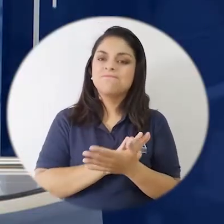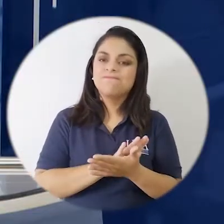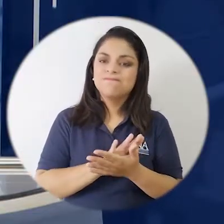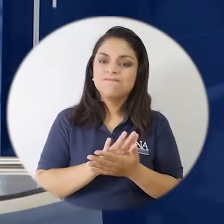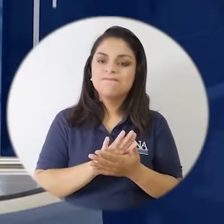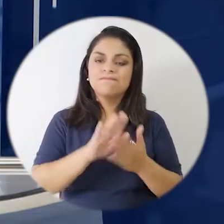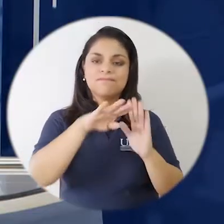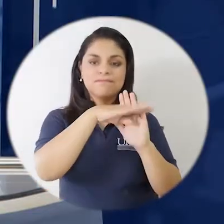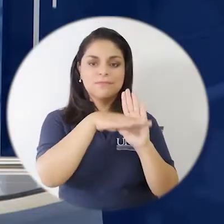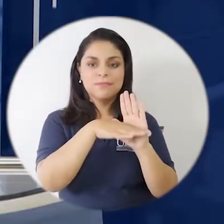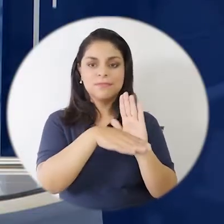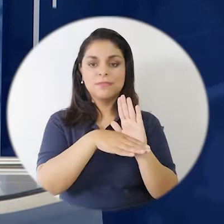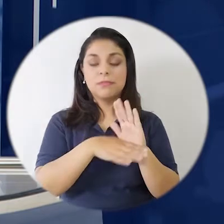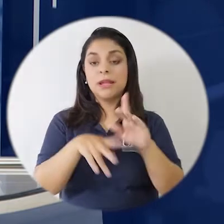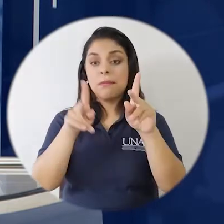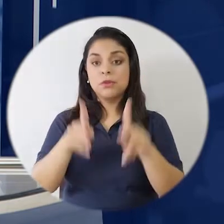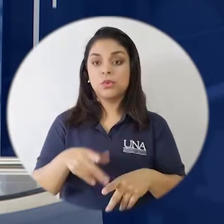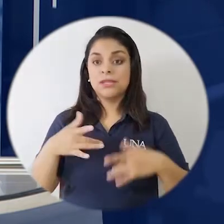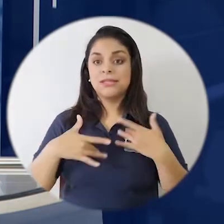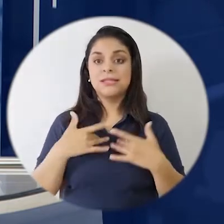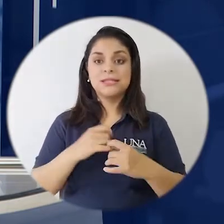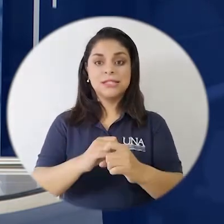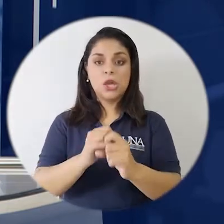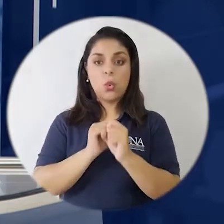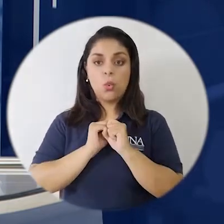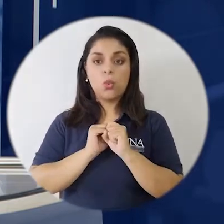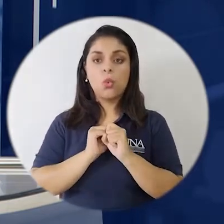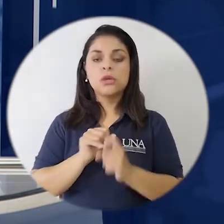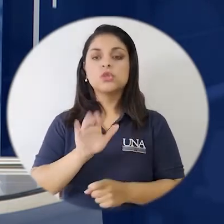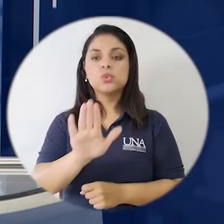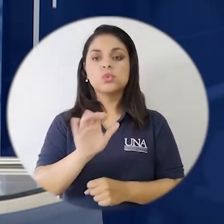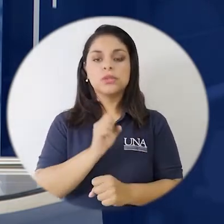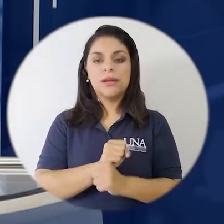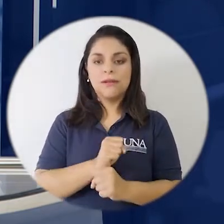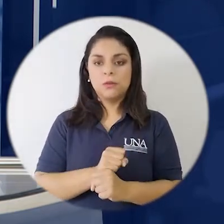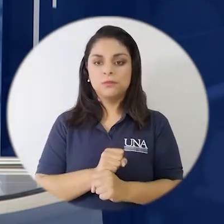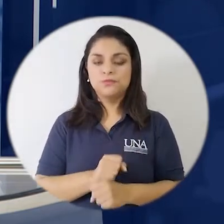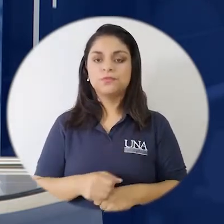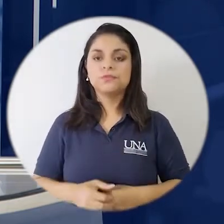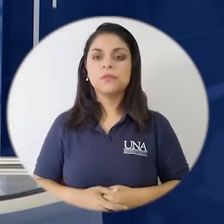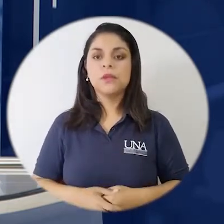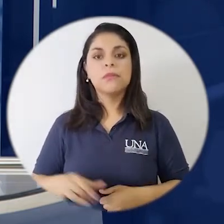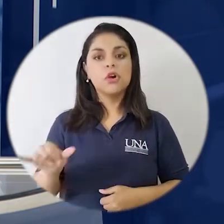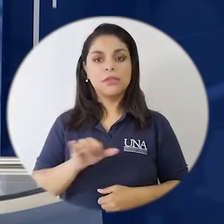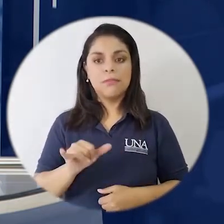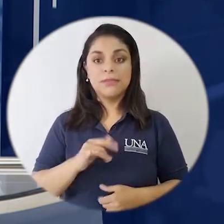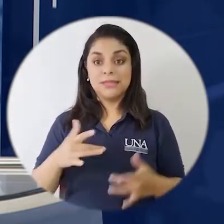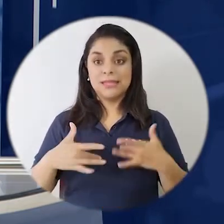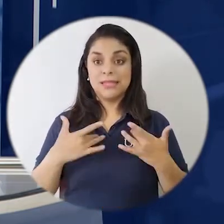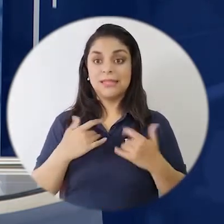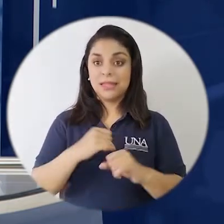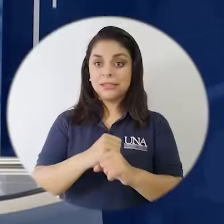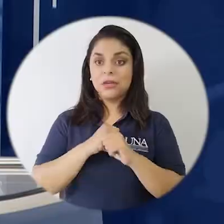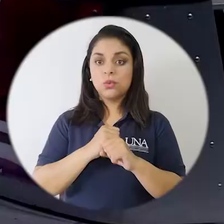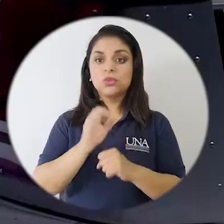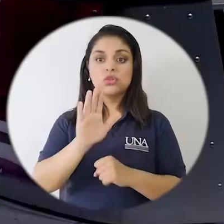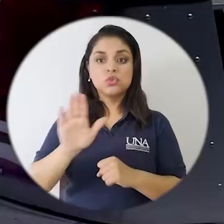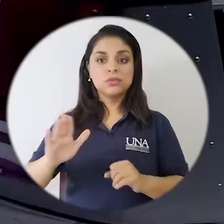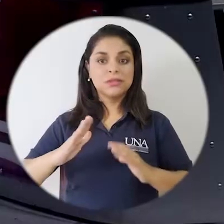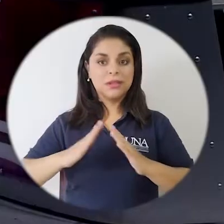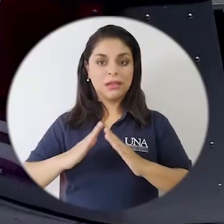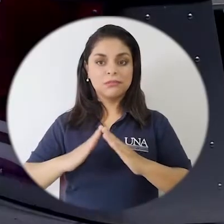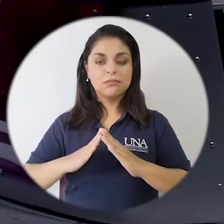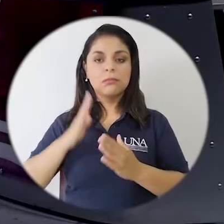mayores medidas para garantizar que la gente esté segura en su área laboral, pero también que también se mantenga segura en sus